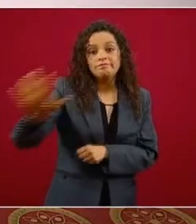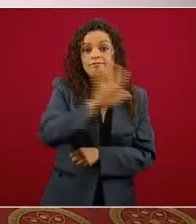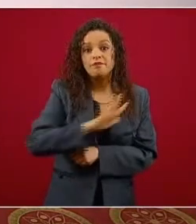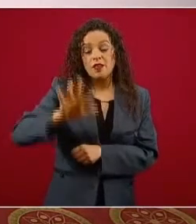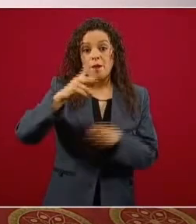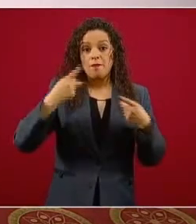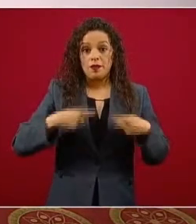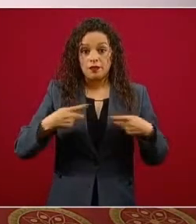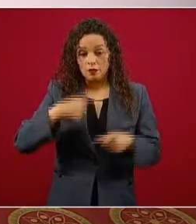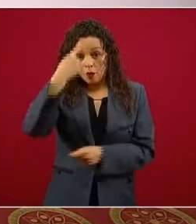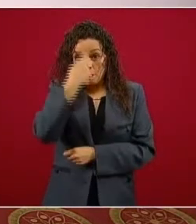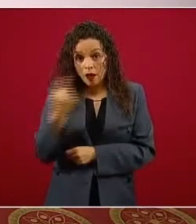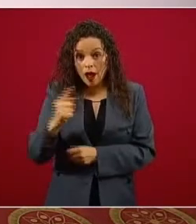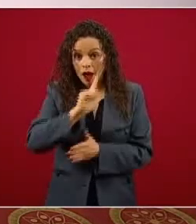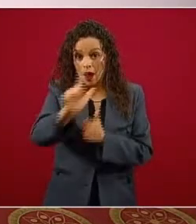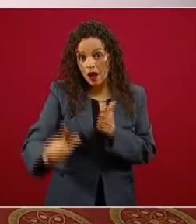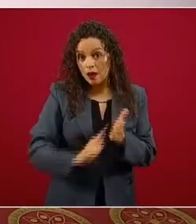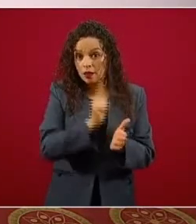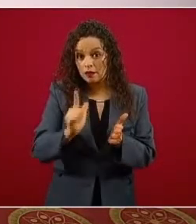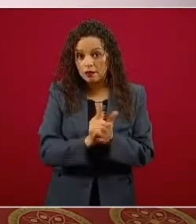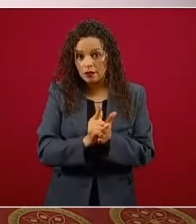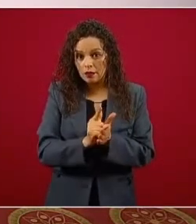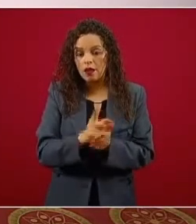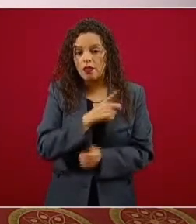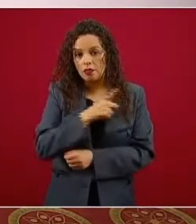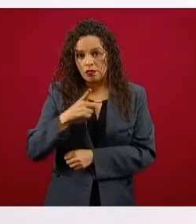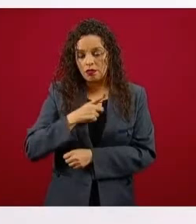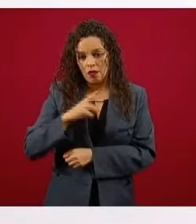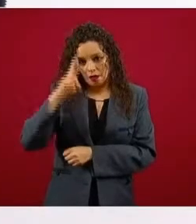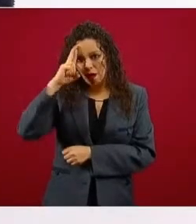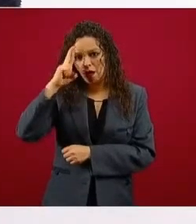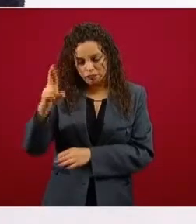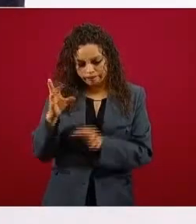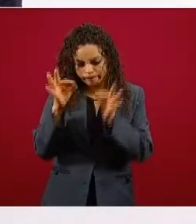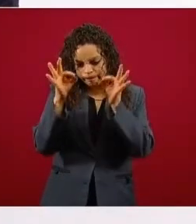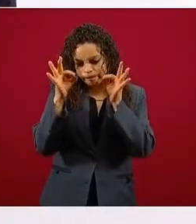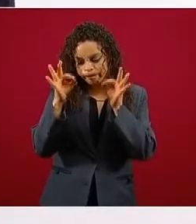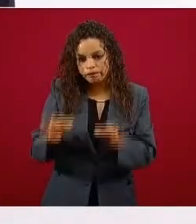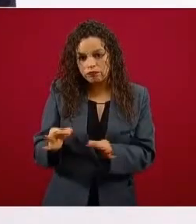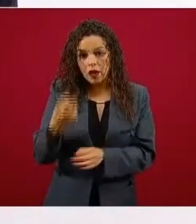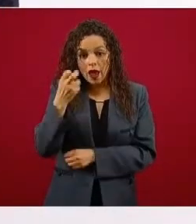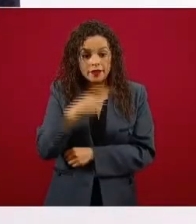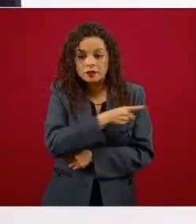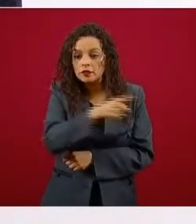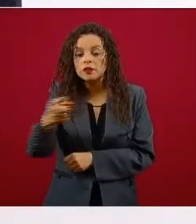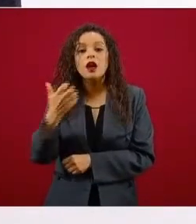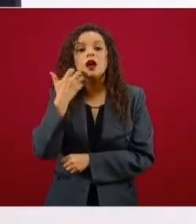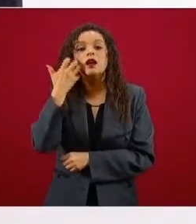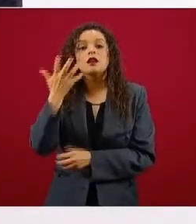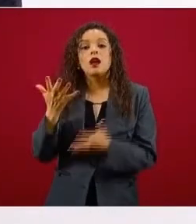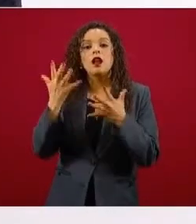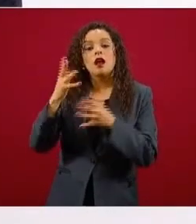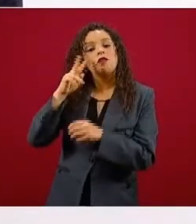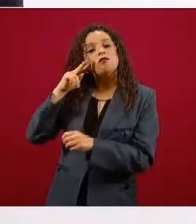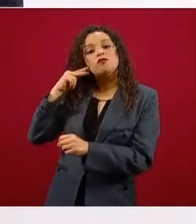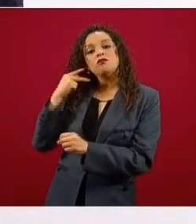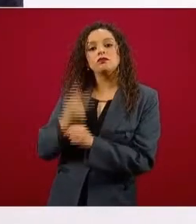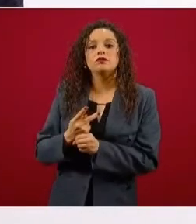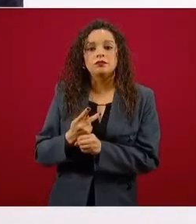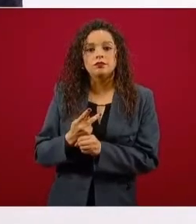de que las leyes sean genuina expresión de esa voluntad. En una